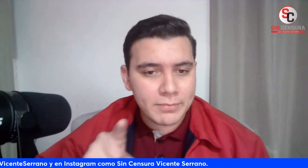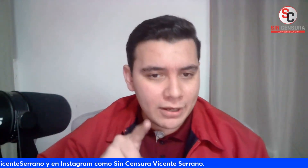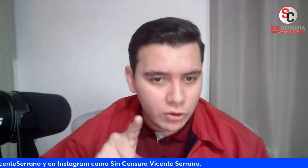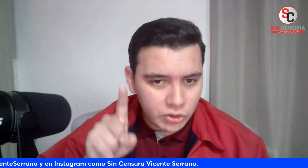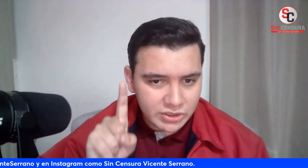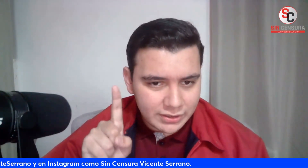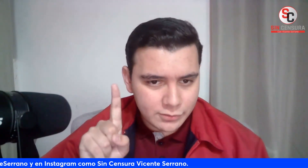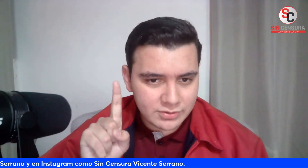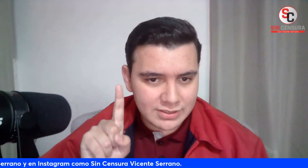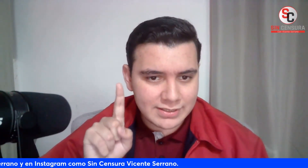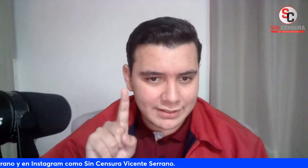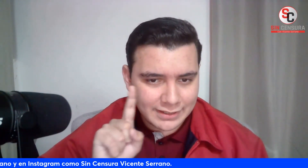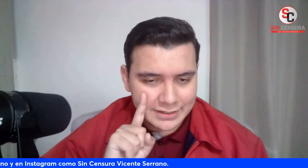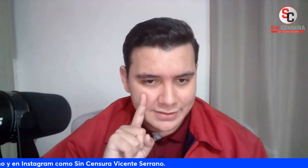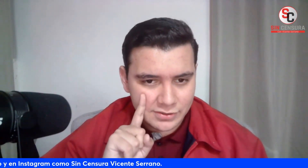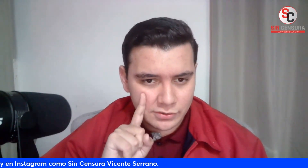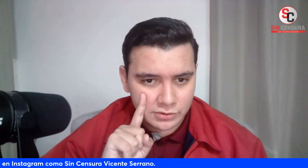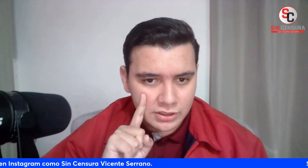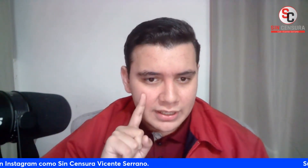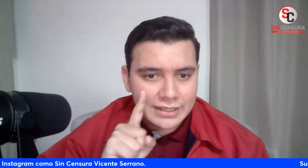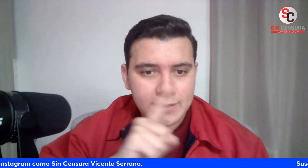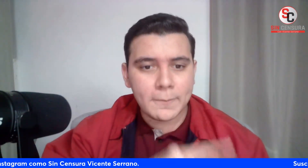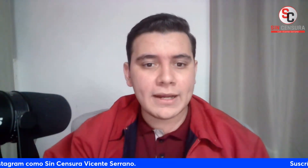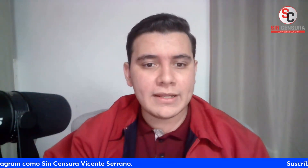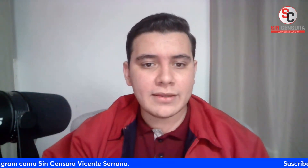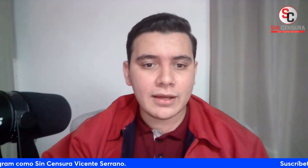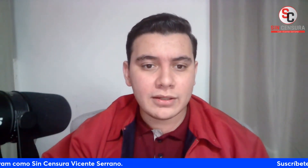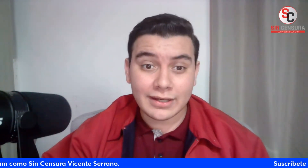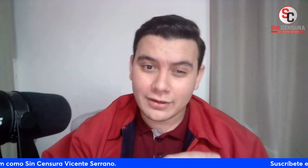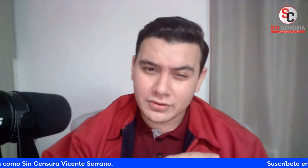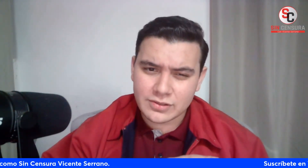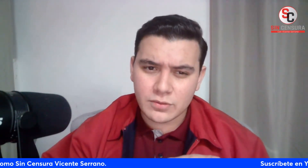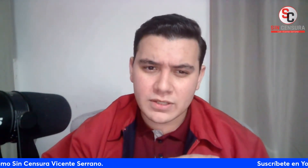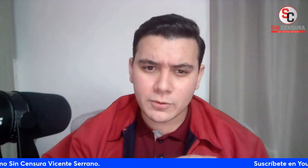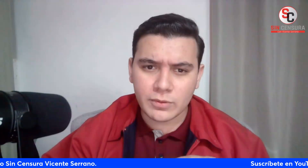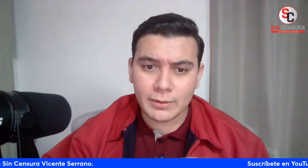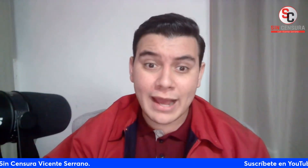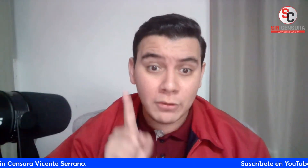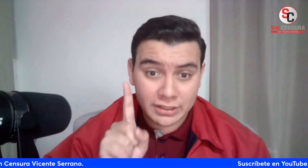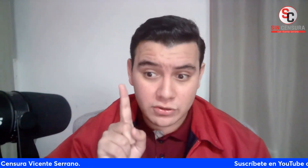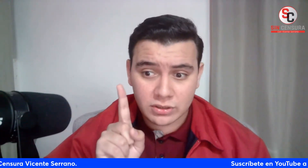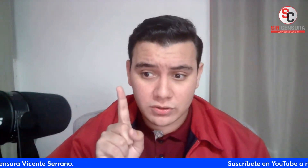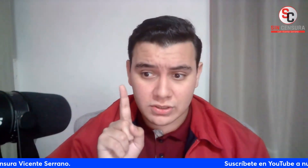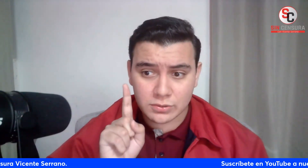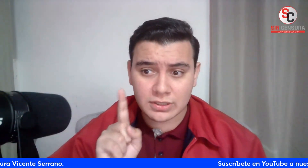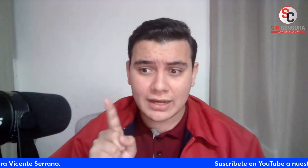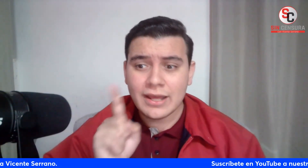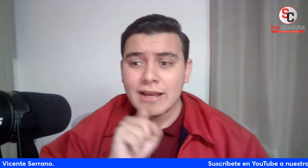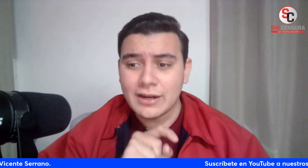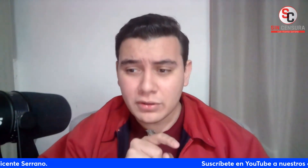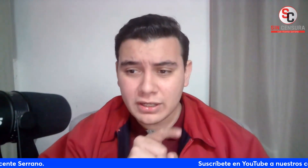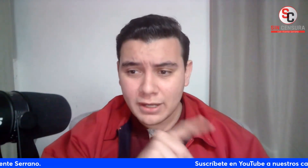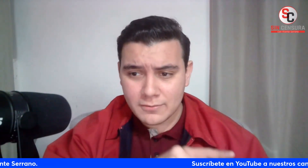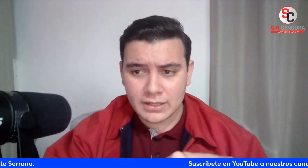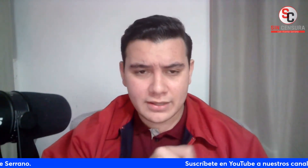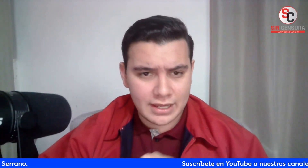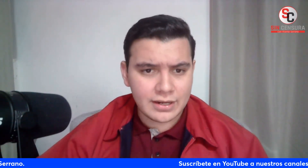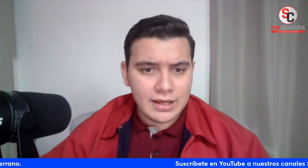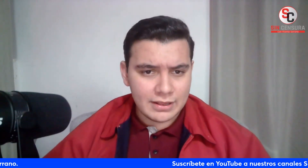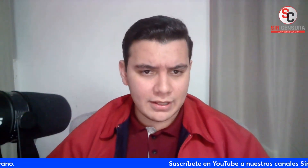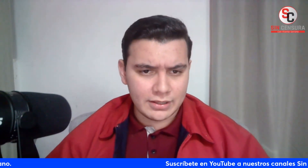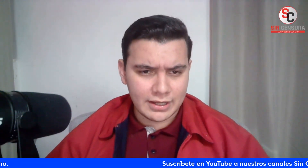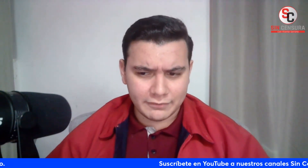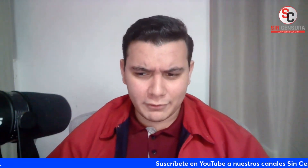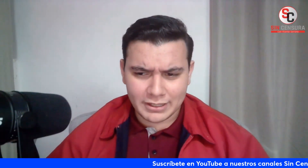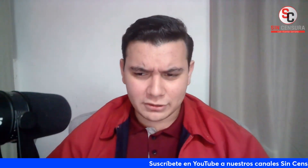propia Suprema Corte de Justicia de la Nación invalida, que creo que es lo más probable, aunque no sea inconstitucional, creo que va a